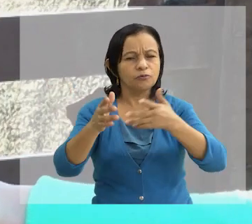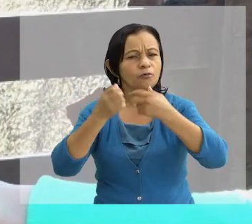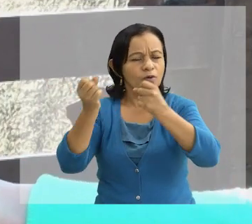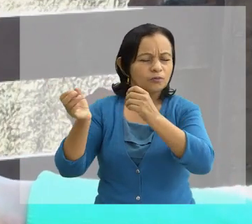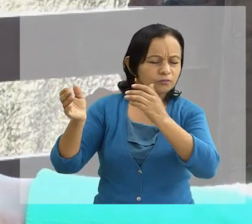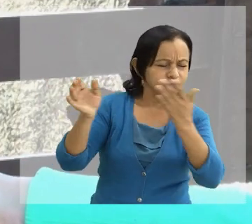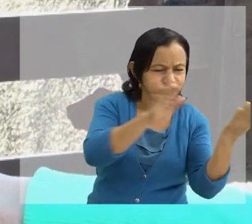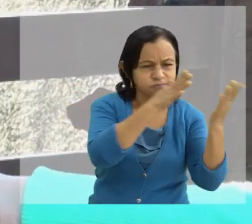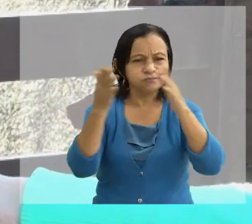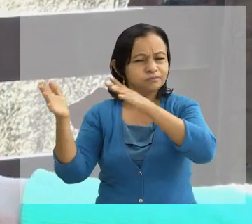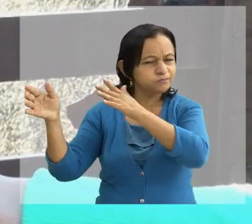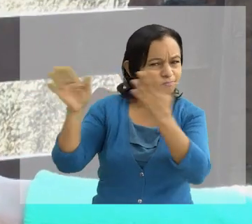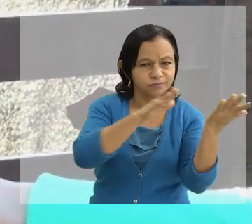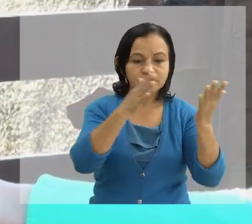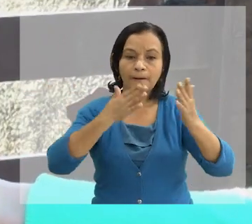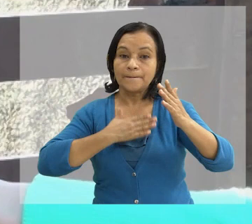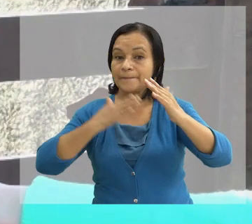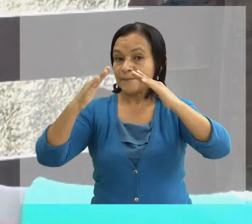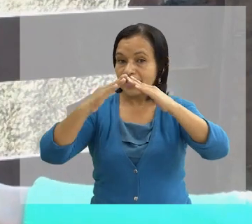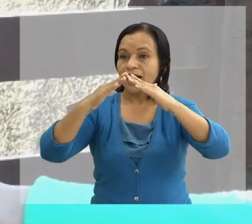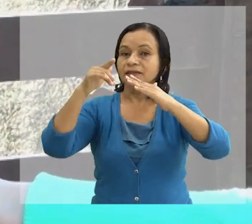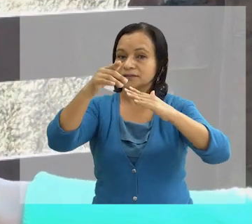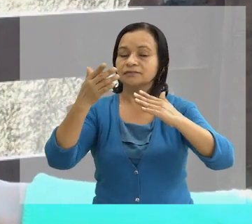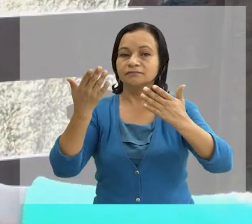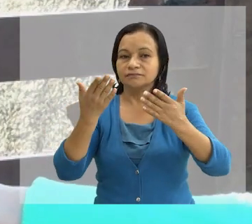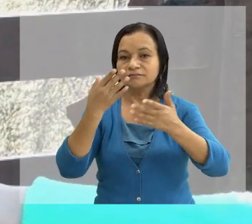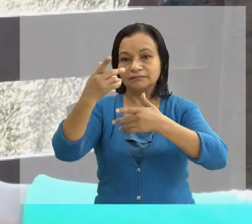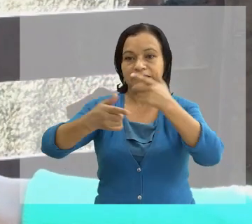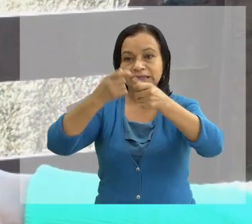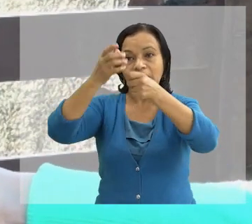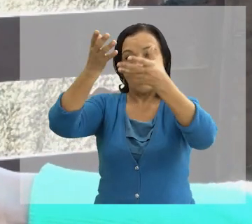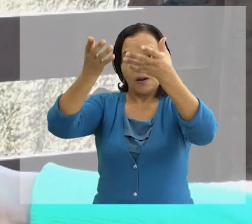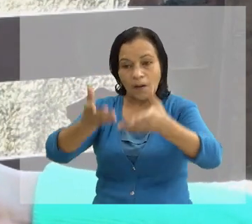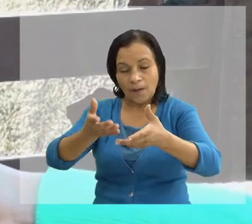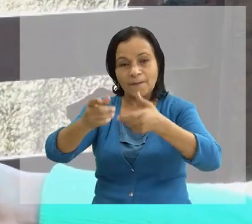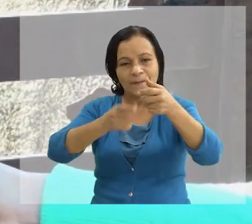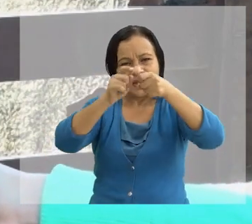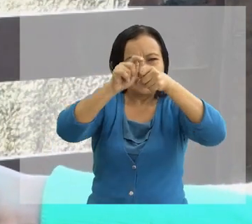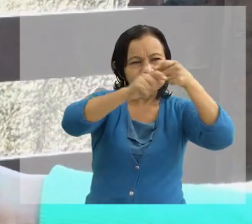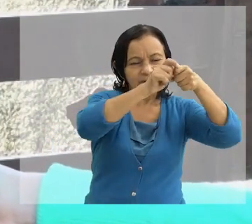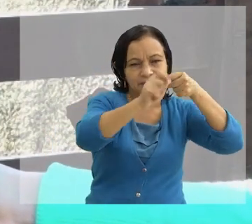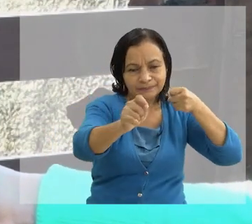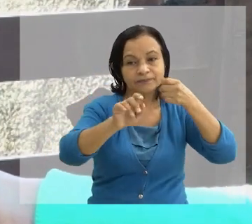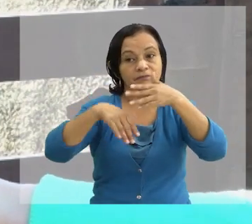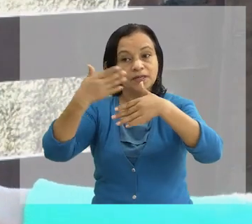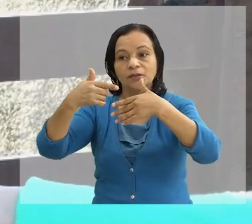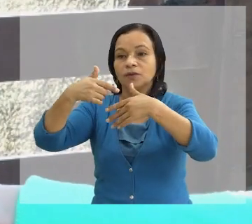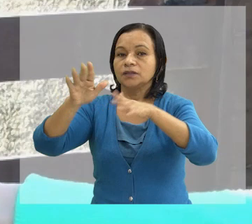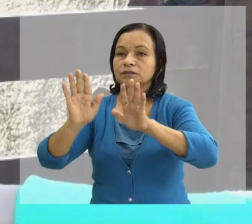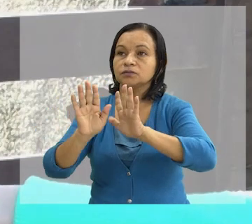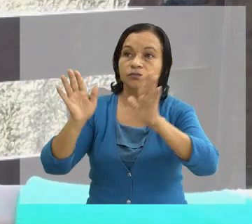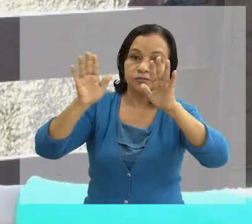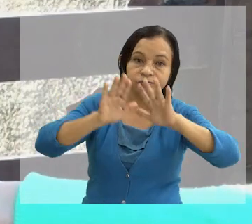fuerte. Y pues si en mi casa esas medidas he tomado de amarrar una piedra y amarrarlo con mecate para mientras pasa la tempestad.